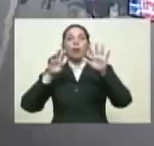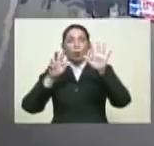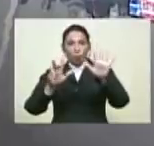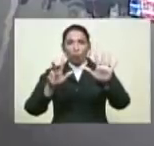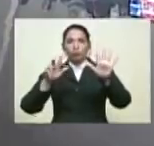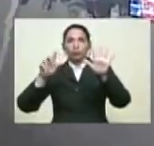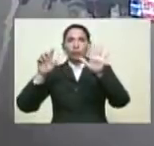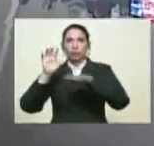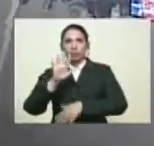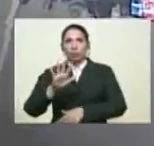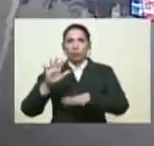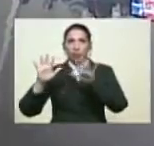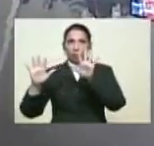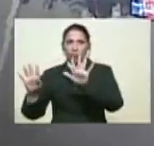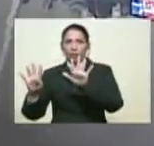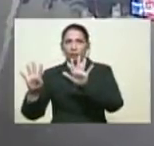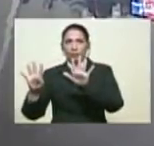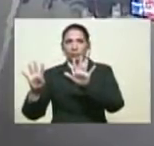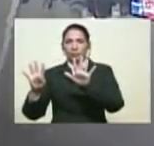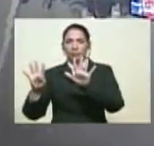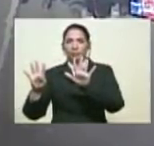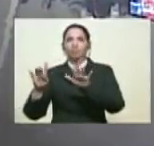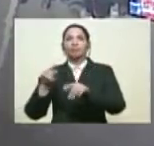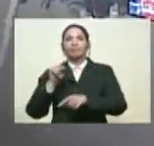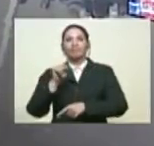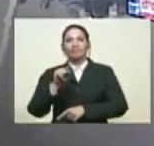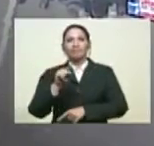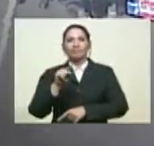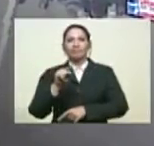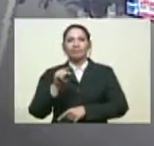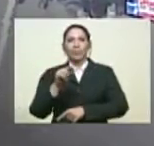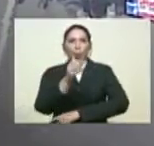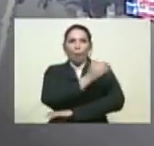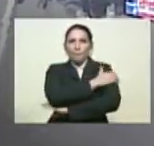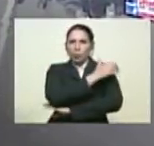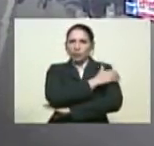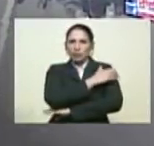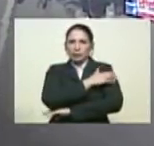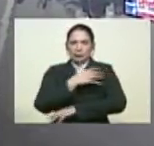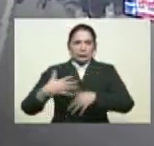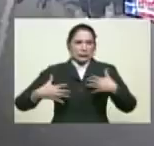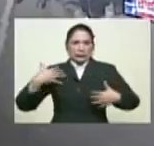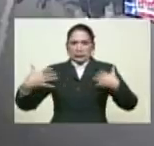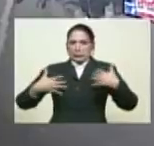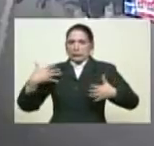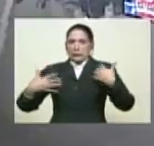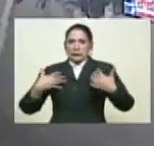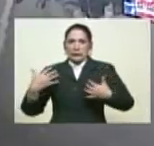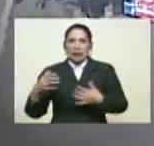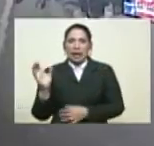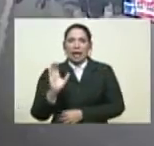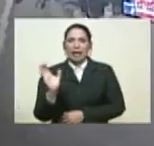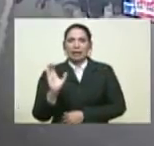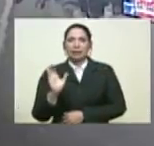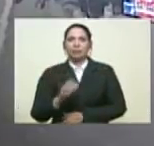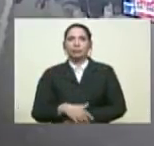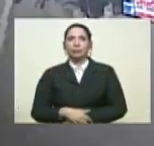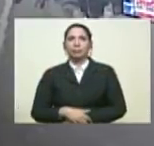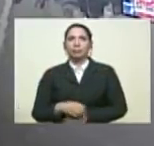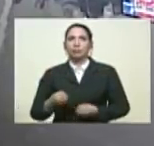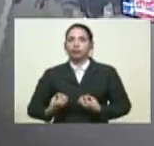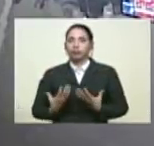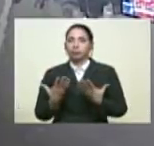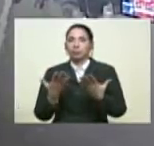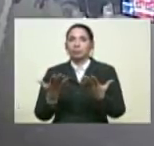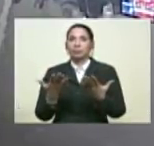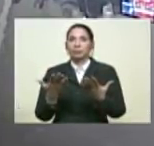1859-60 en que la oligarquía desesperada de mantuanos caraqueños le ofrecieron